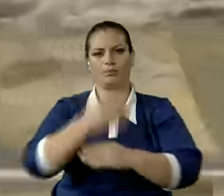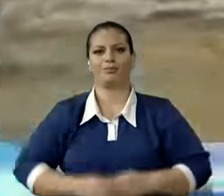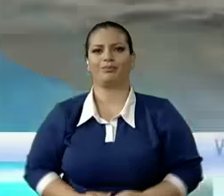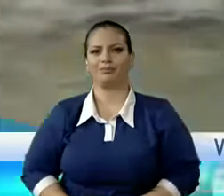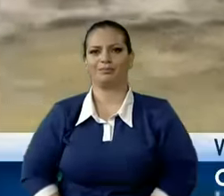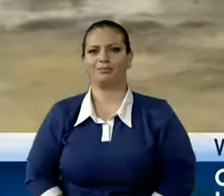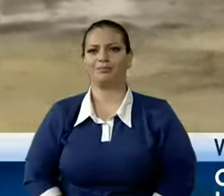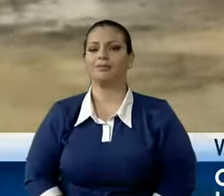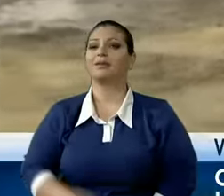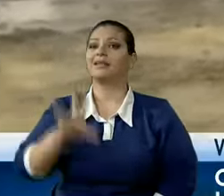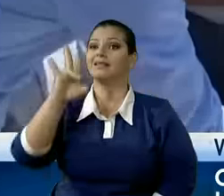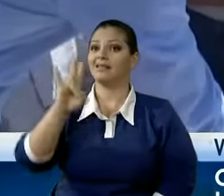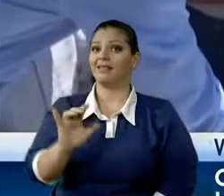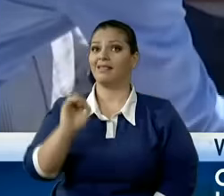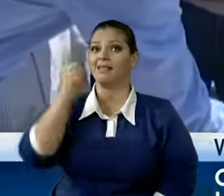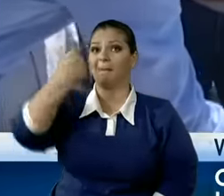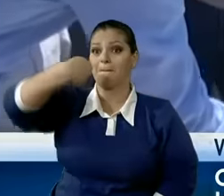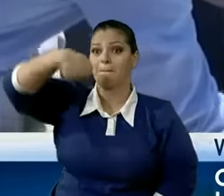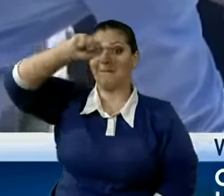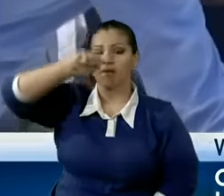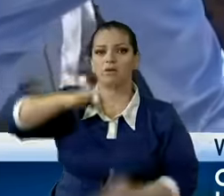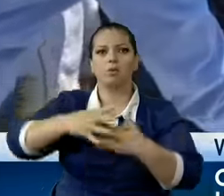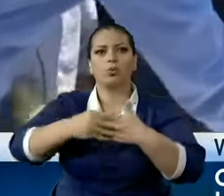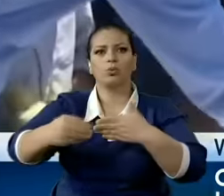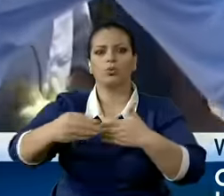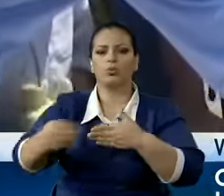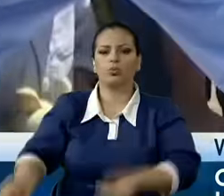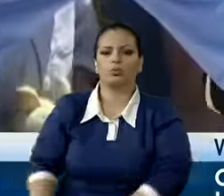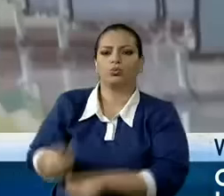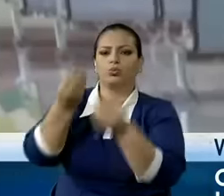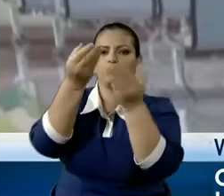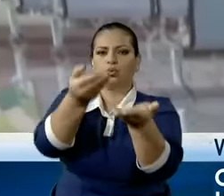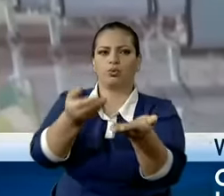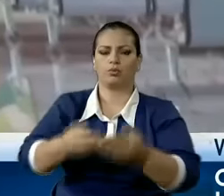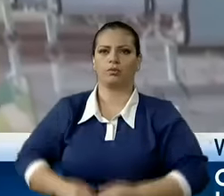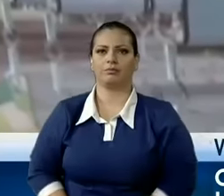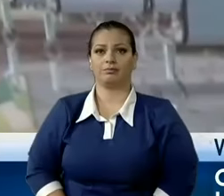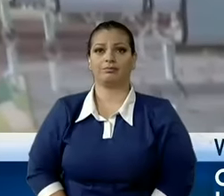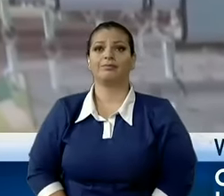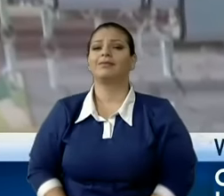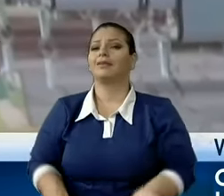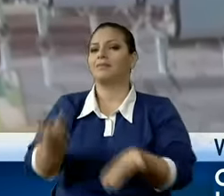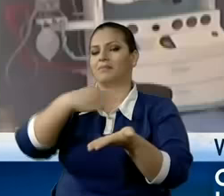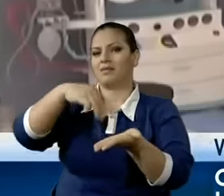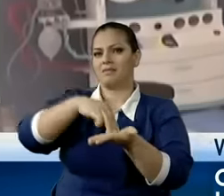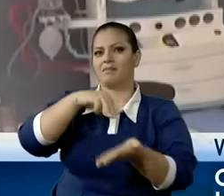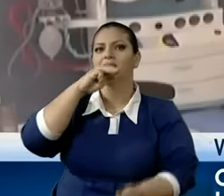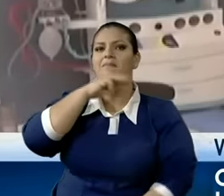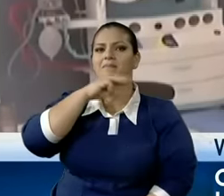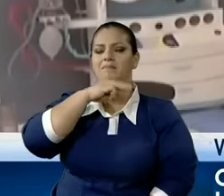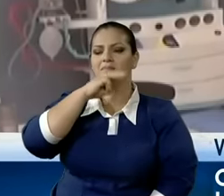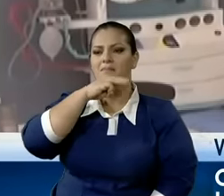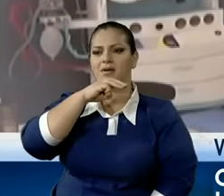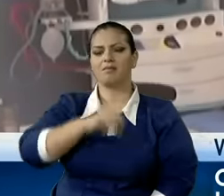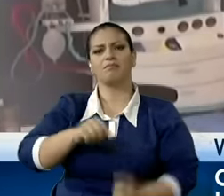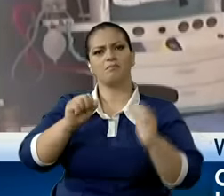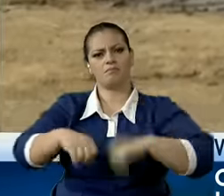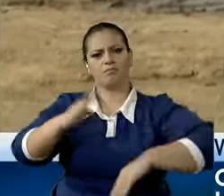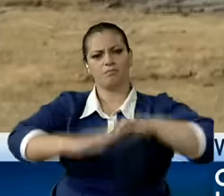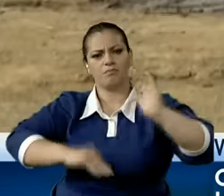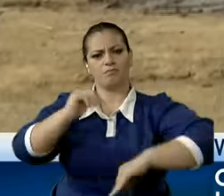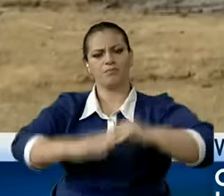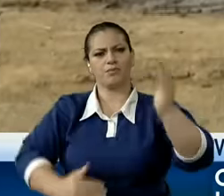Casi 70 millones de dólares invertirá el Instituto Ecuatoriano de Seguridad Social en Manabí para la construcción de 2 hospitales y la intervención de